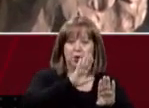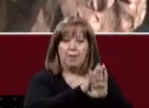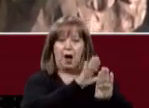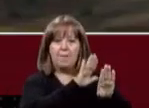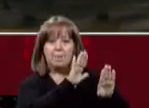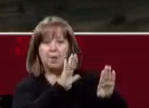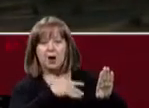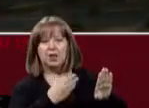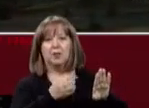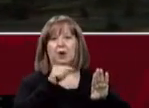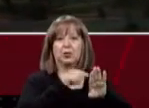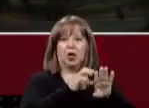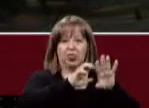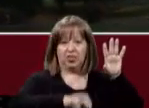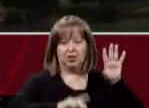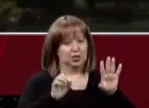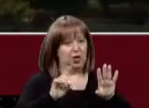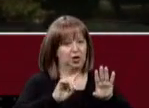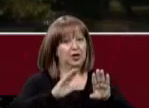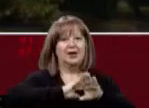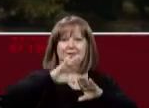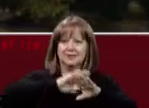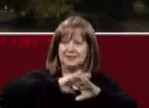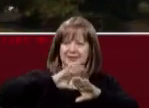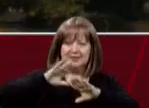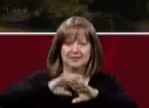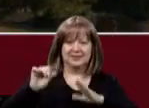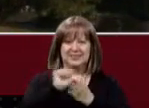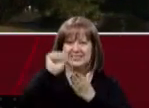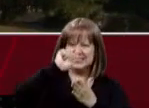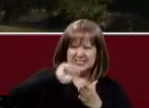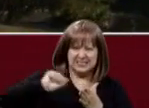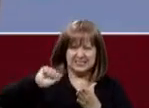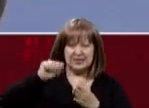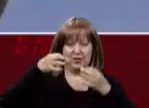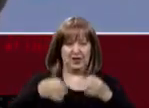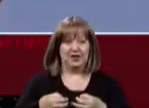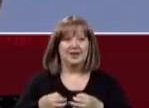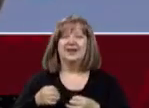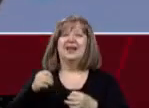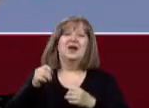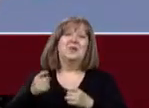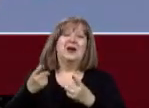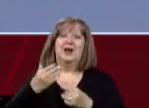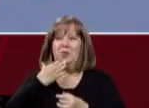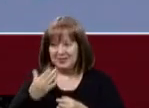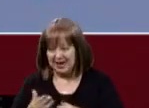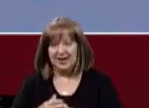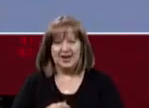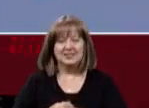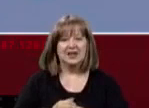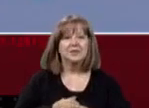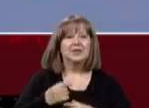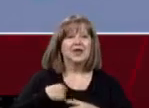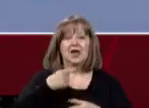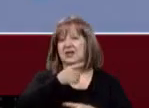pintar. Claro. Muchísimas gracias, Orlando. Bueno, muy amable. Gracias a ustedes. Bien. Mendocino, todas sus esculturas las pueden